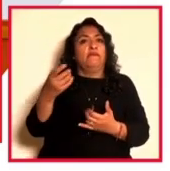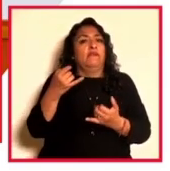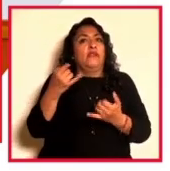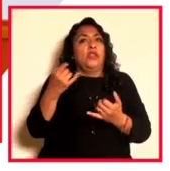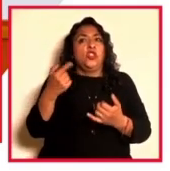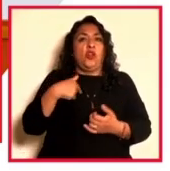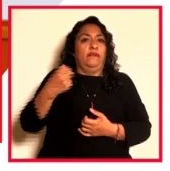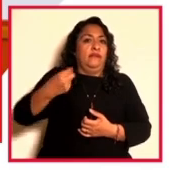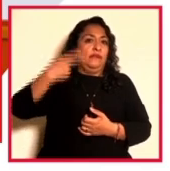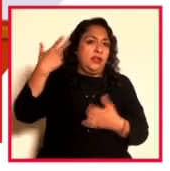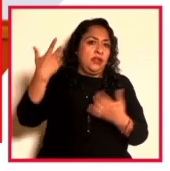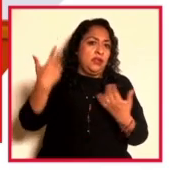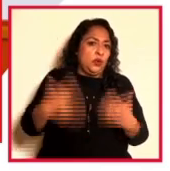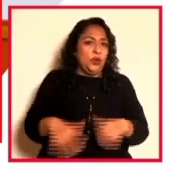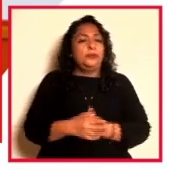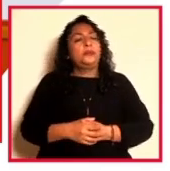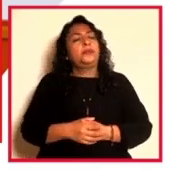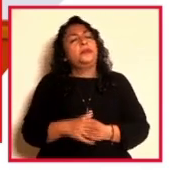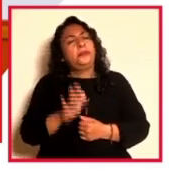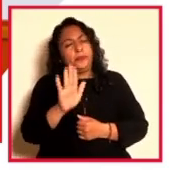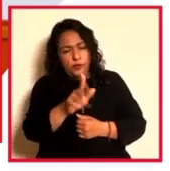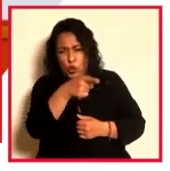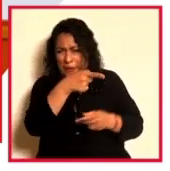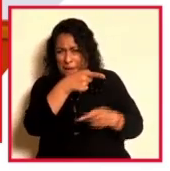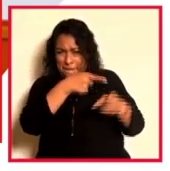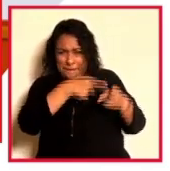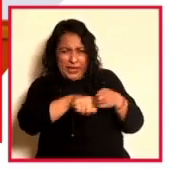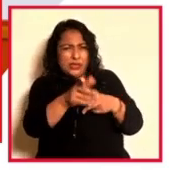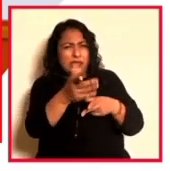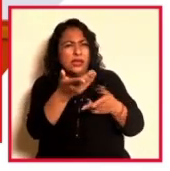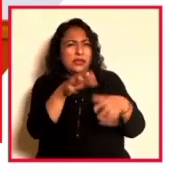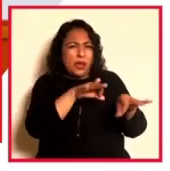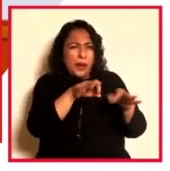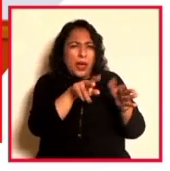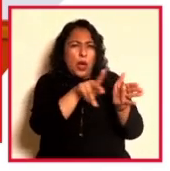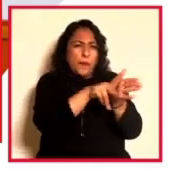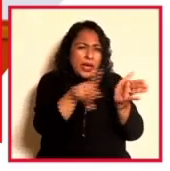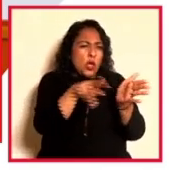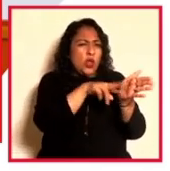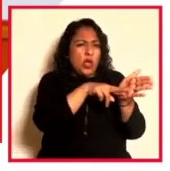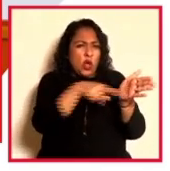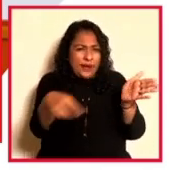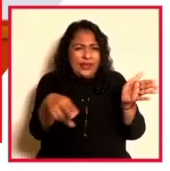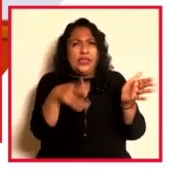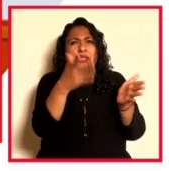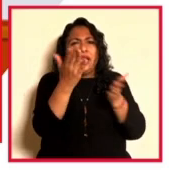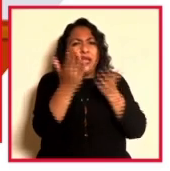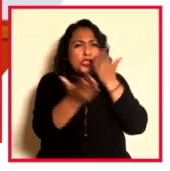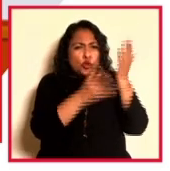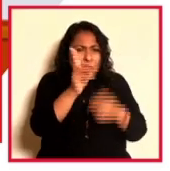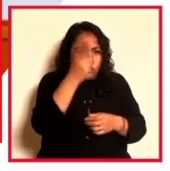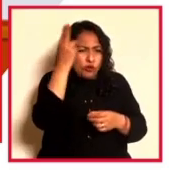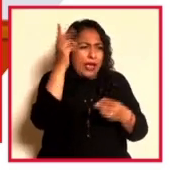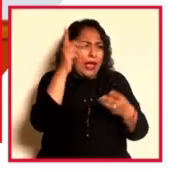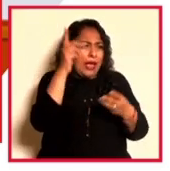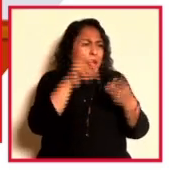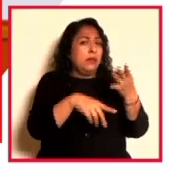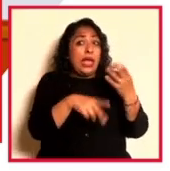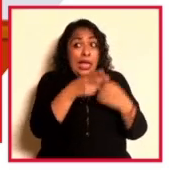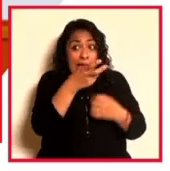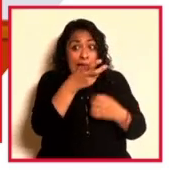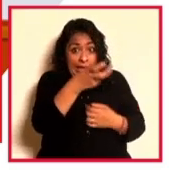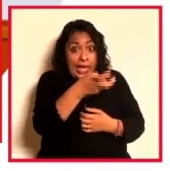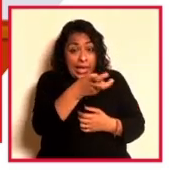Cristina Entonces Tú empiezas a colaborar en periódicos en revistas estudias en la UNAM es en ese momento cuando